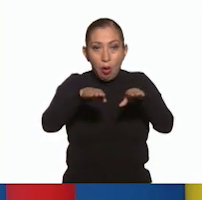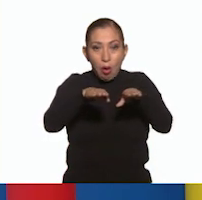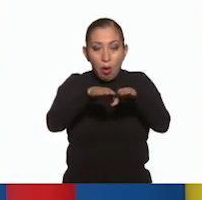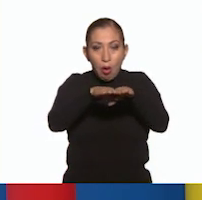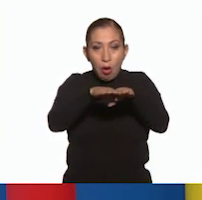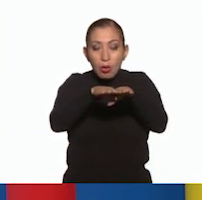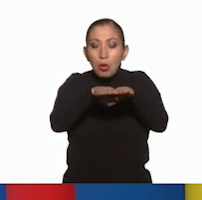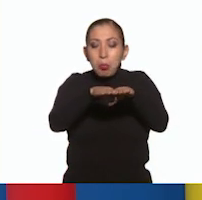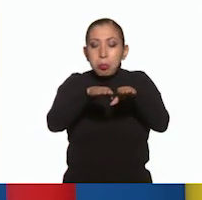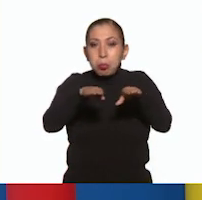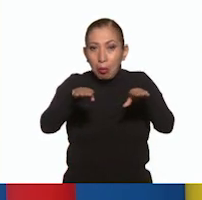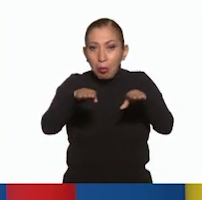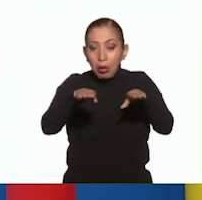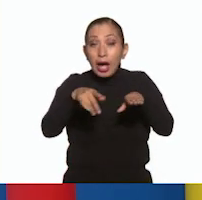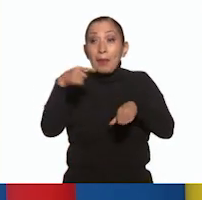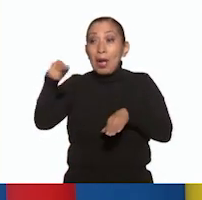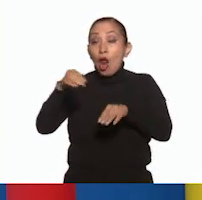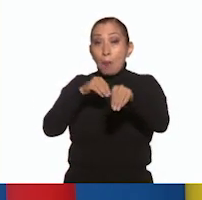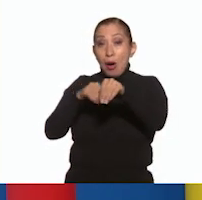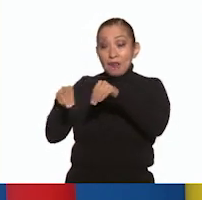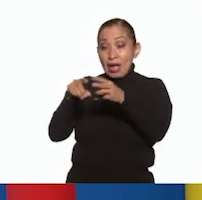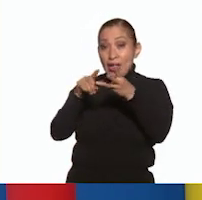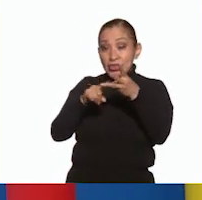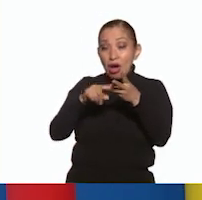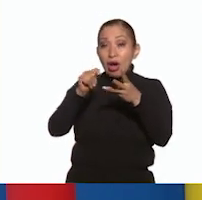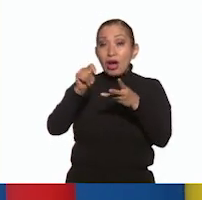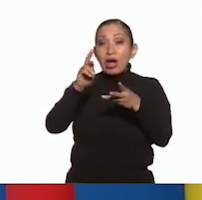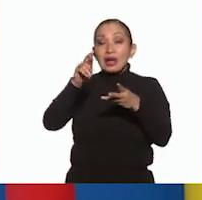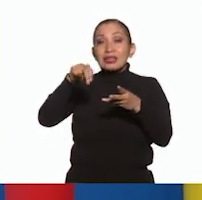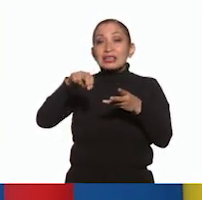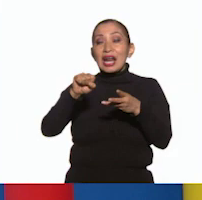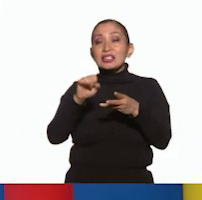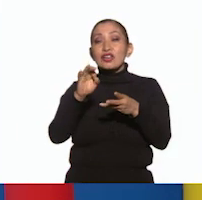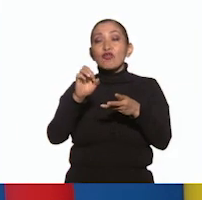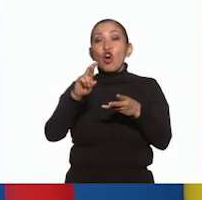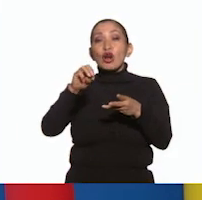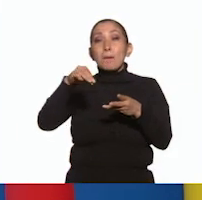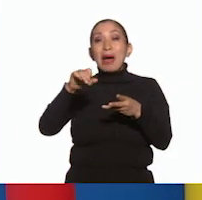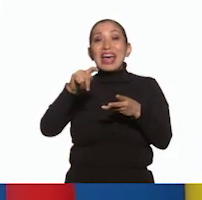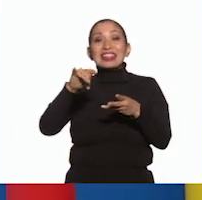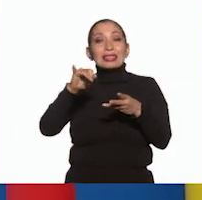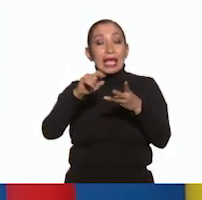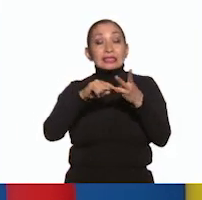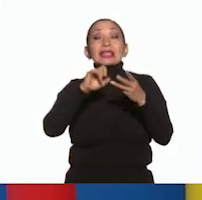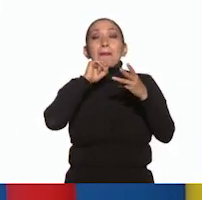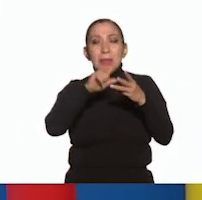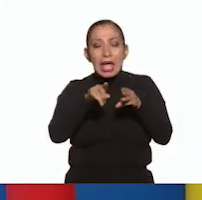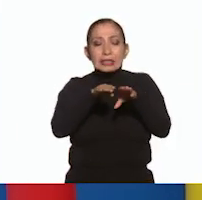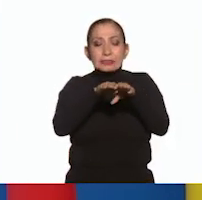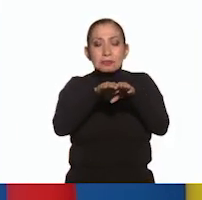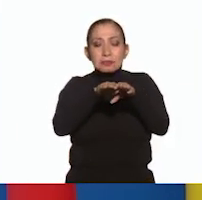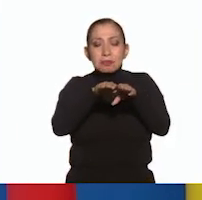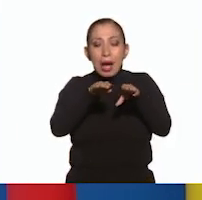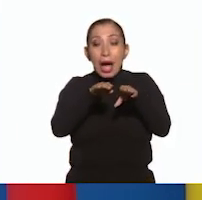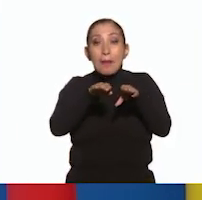separan. Mientras que en los movimientos transformantes, las placas también se separan,